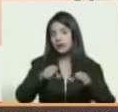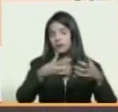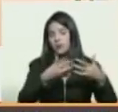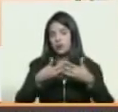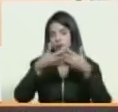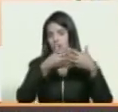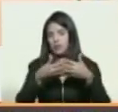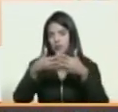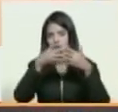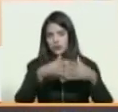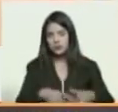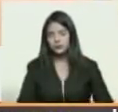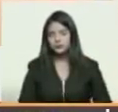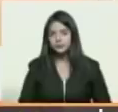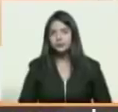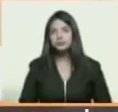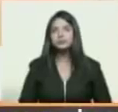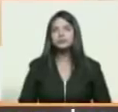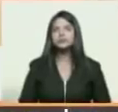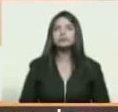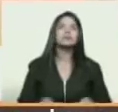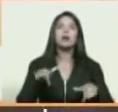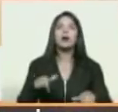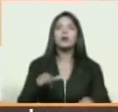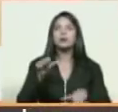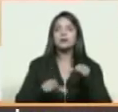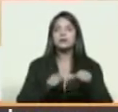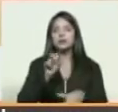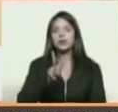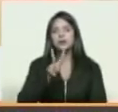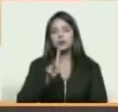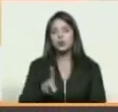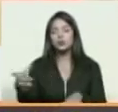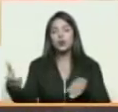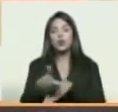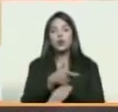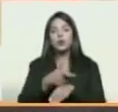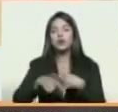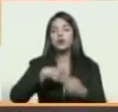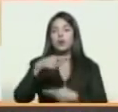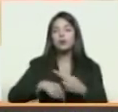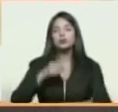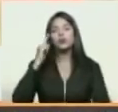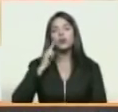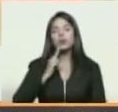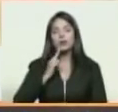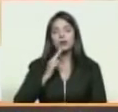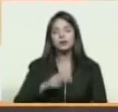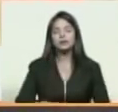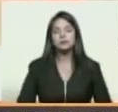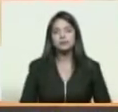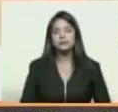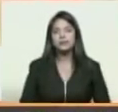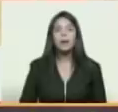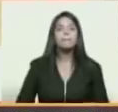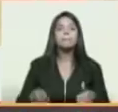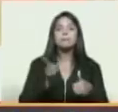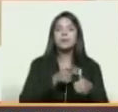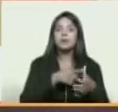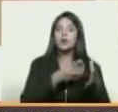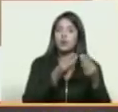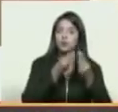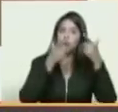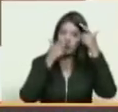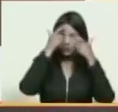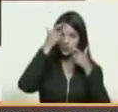norteamericano. En este siglo XXI, el gobierno de la Revolución Bolivariana, primero con nuestro comandante Hugo